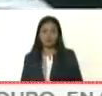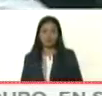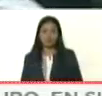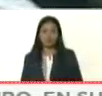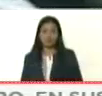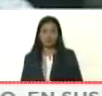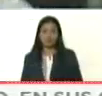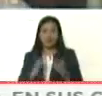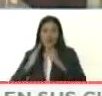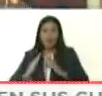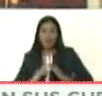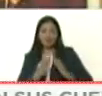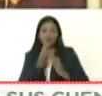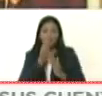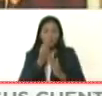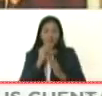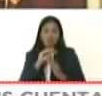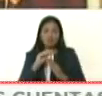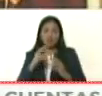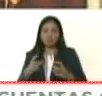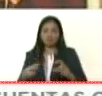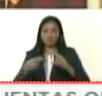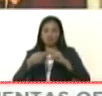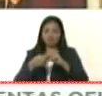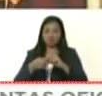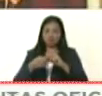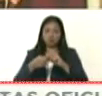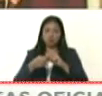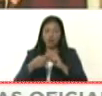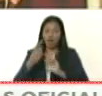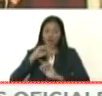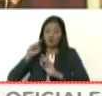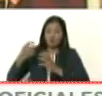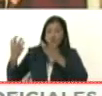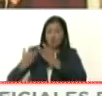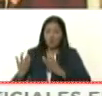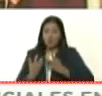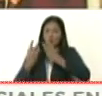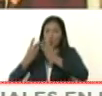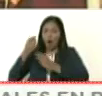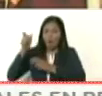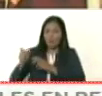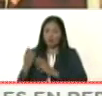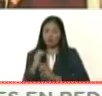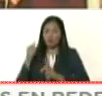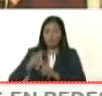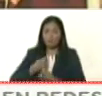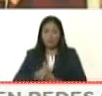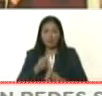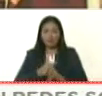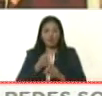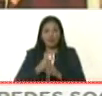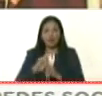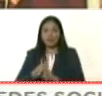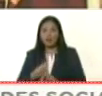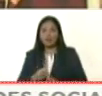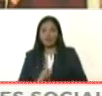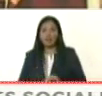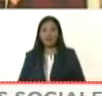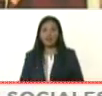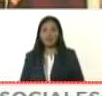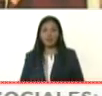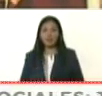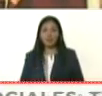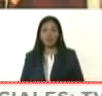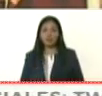La casa de alimentación articulada a los guerreros, a las guerreras, a los misioneros, a Somos Venezuela, a